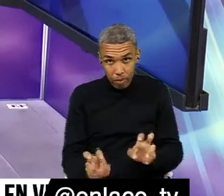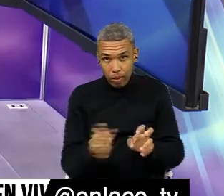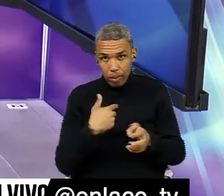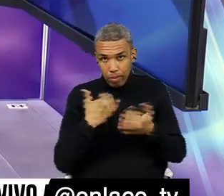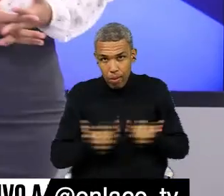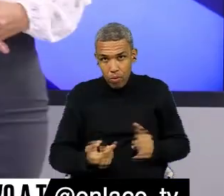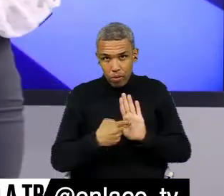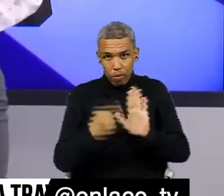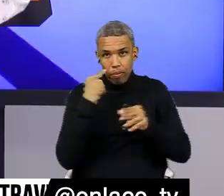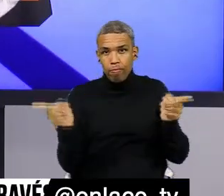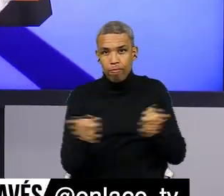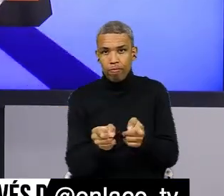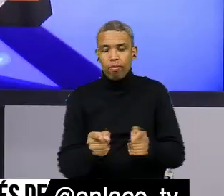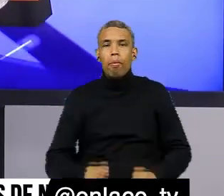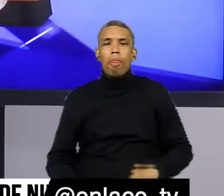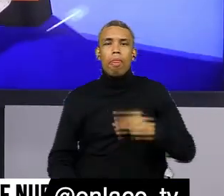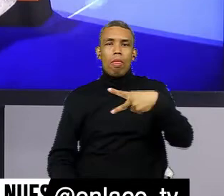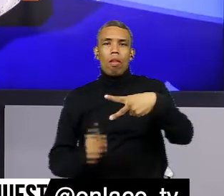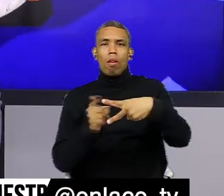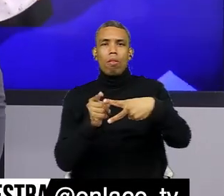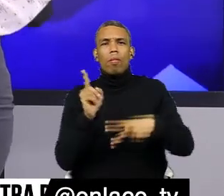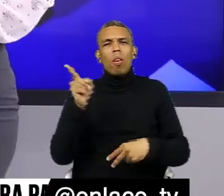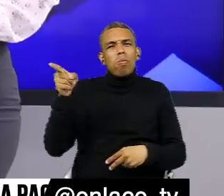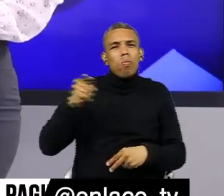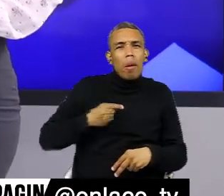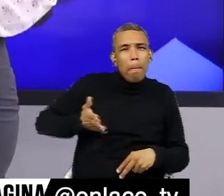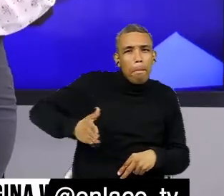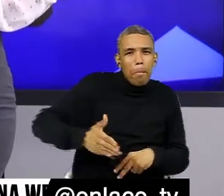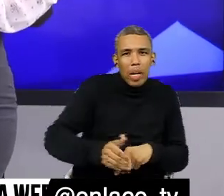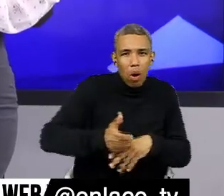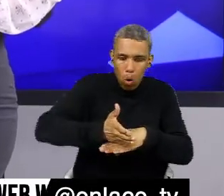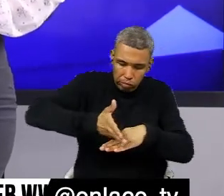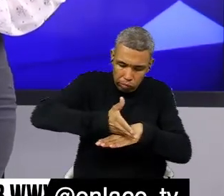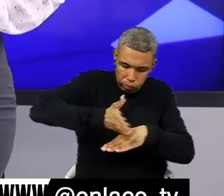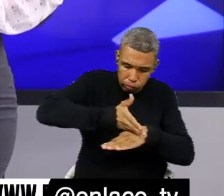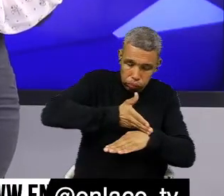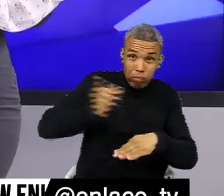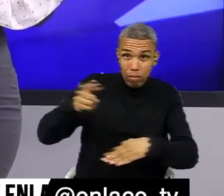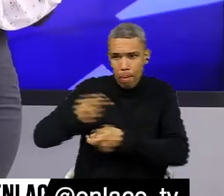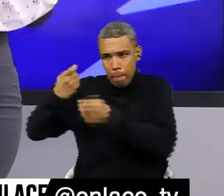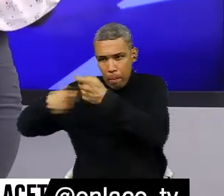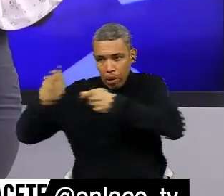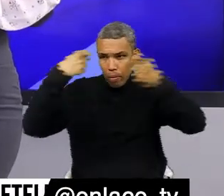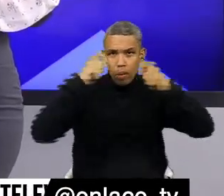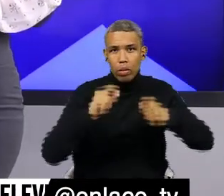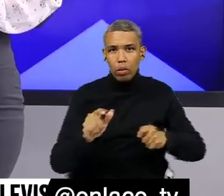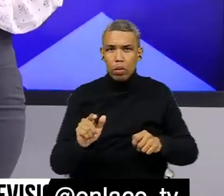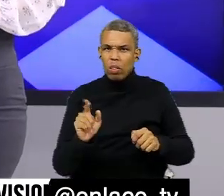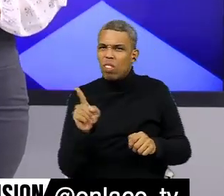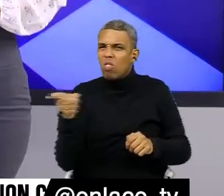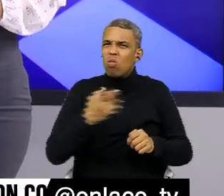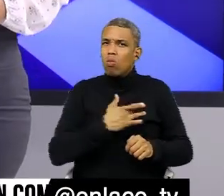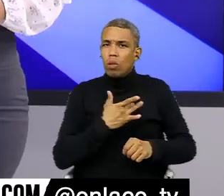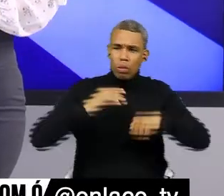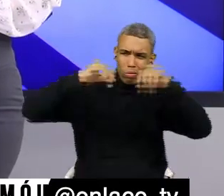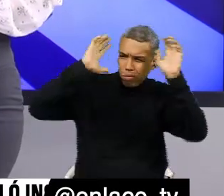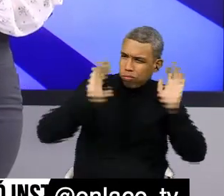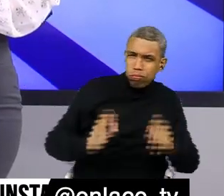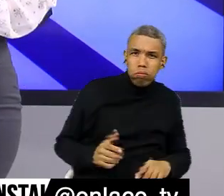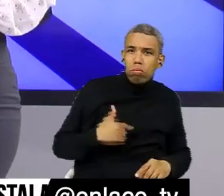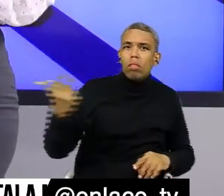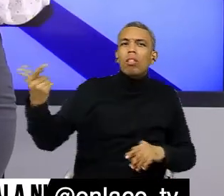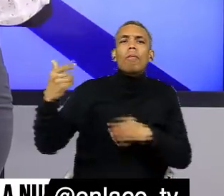titulares. Vendedores de pescado se oponen a lo que tiene que ver con operativos para la recuperación del espacio público realizados en las últimas horas en